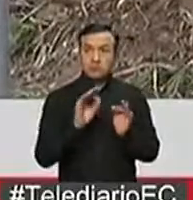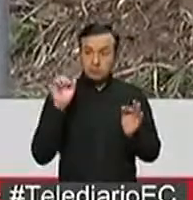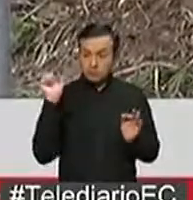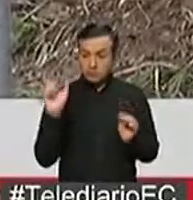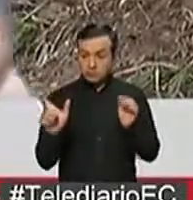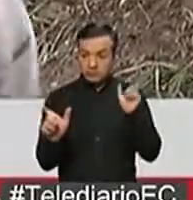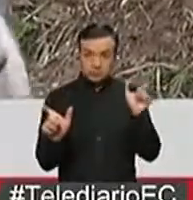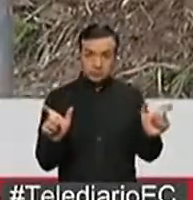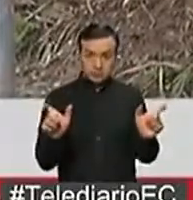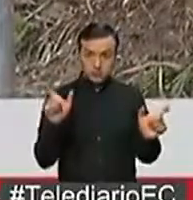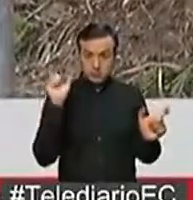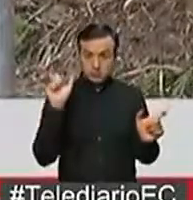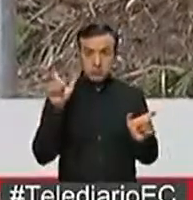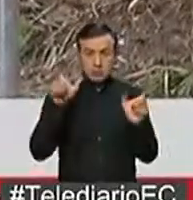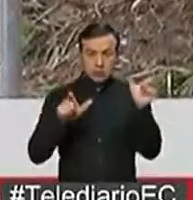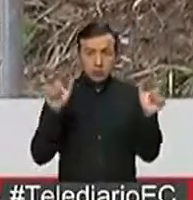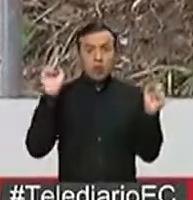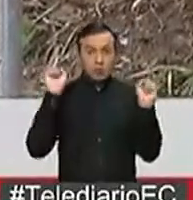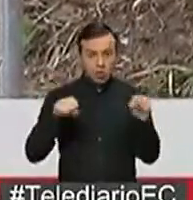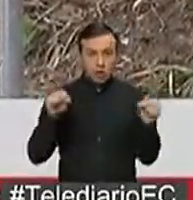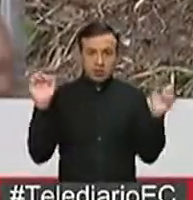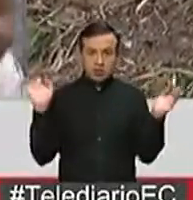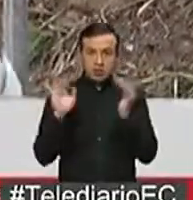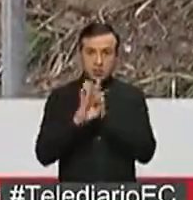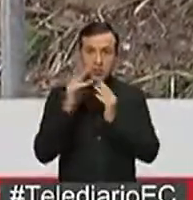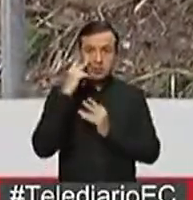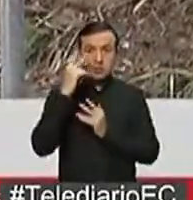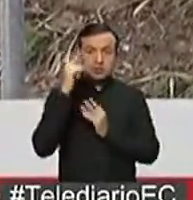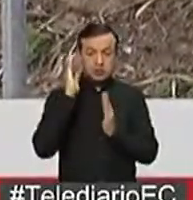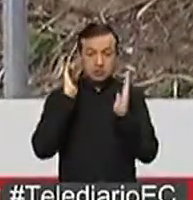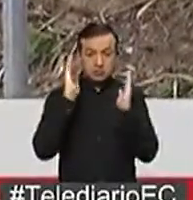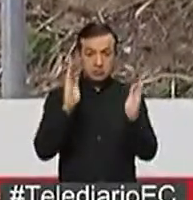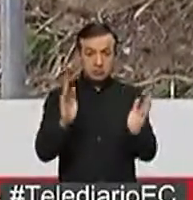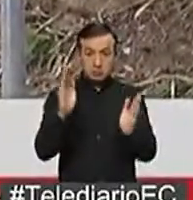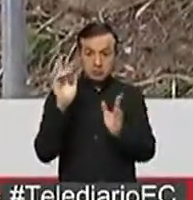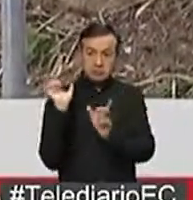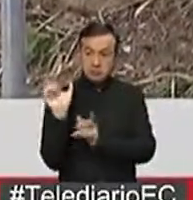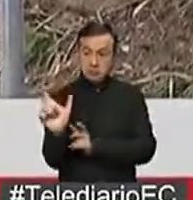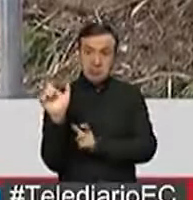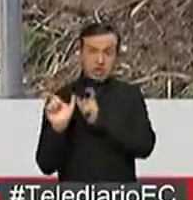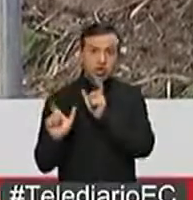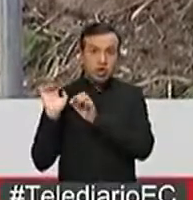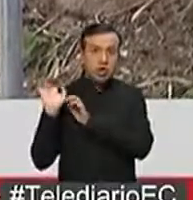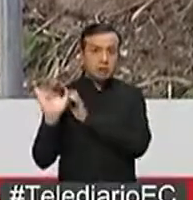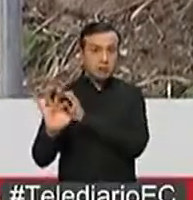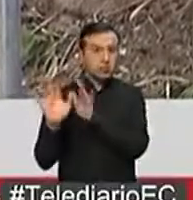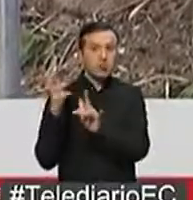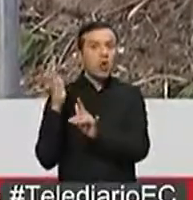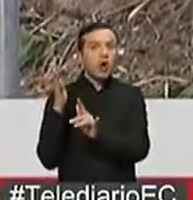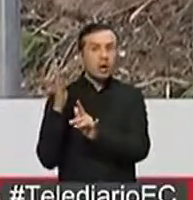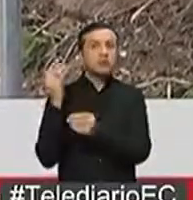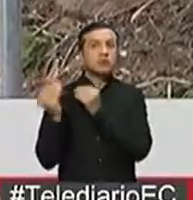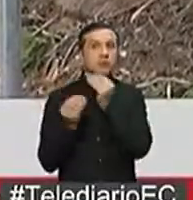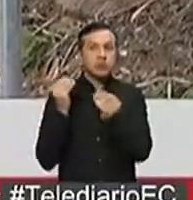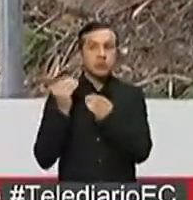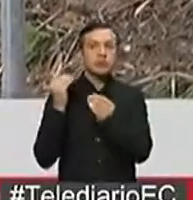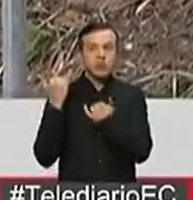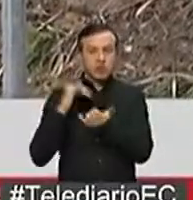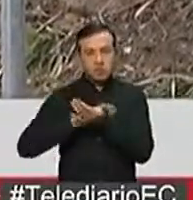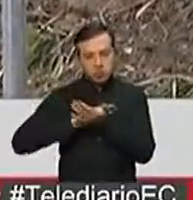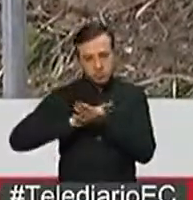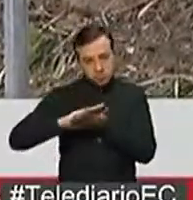que camine la gente, porque como ustedes ven, no hay vereda aquí. Y hay mucho peligro de la vía. La